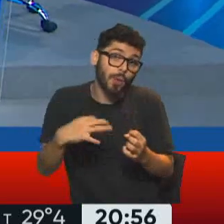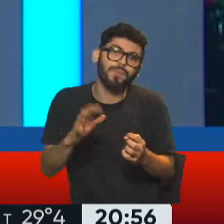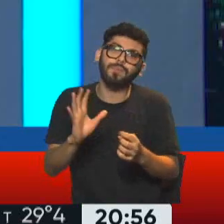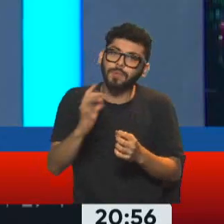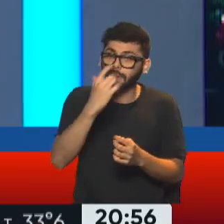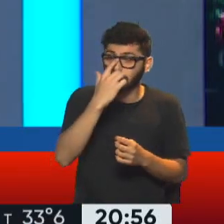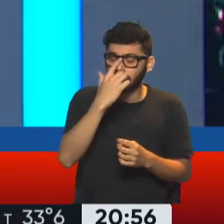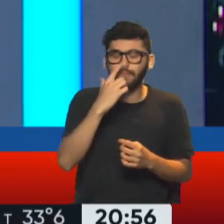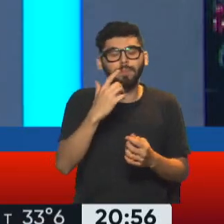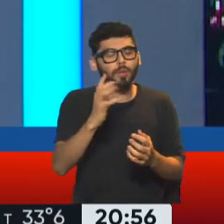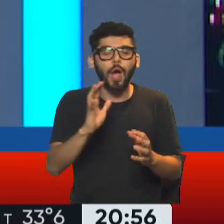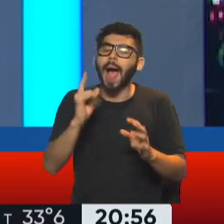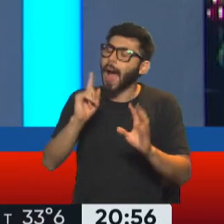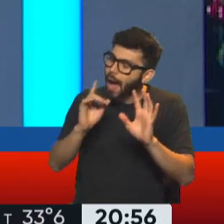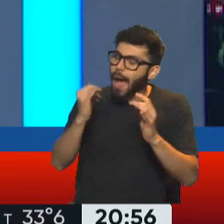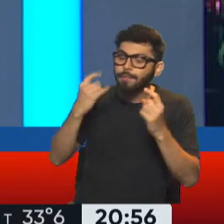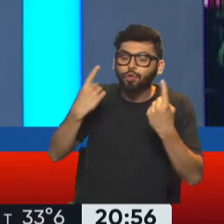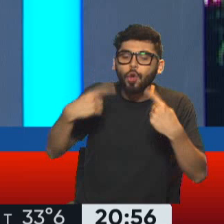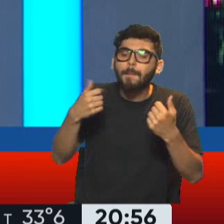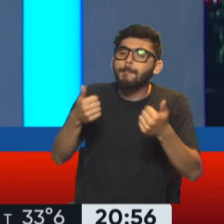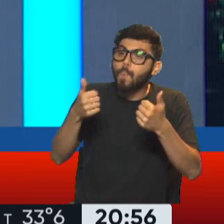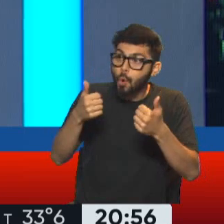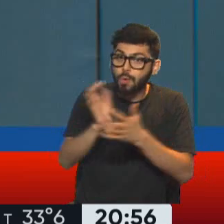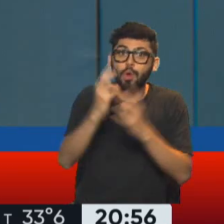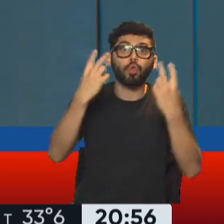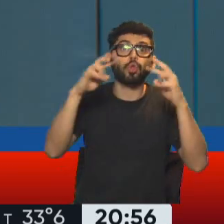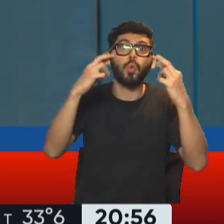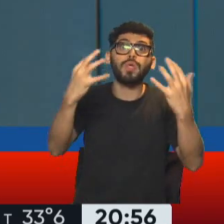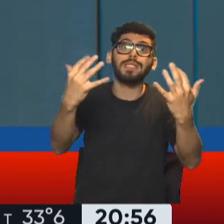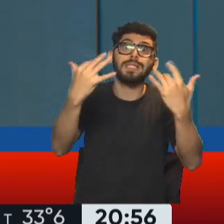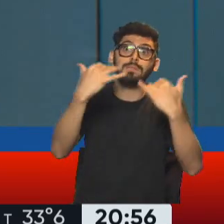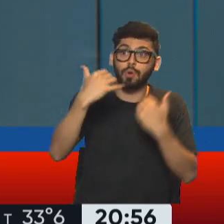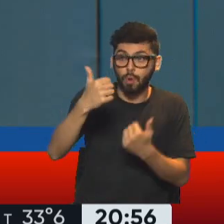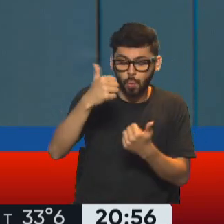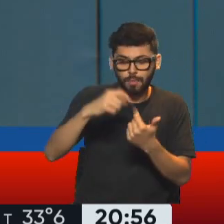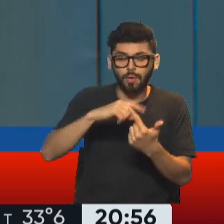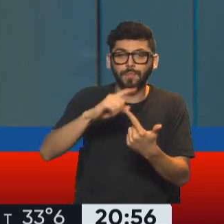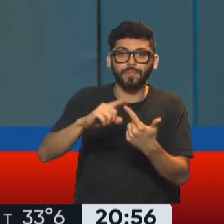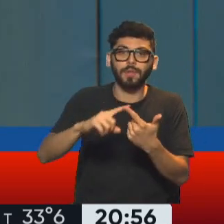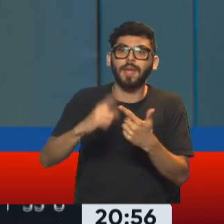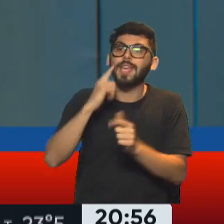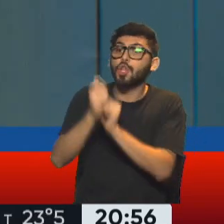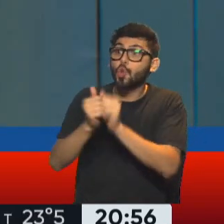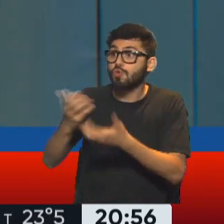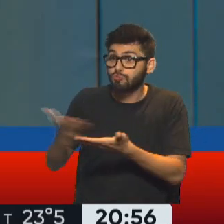Está bien, pero lo que había hoy había que ver hablarlo. con llegada de turismo, con incremento de la actividad